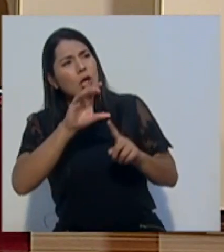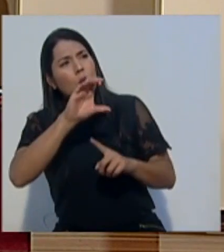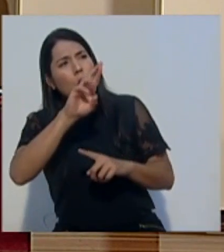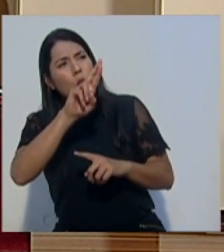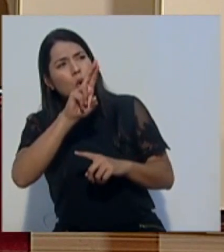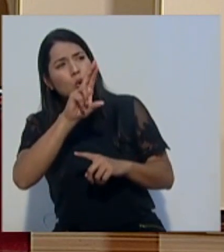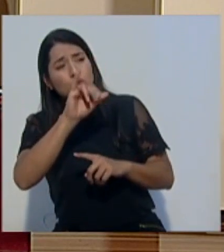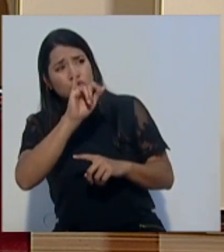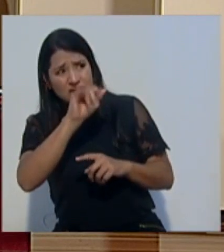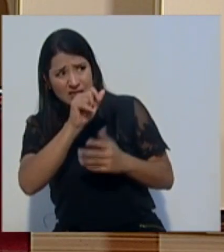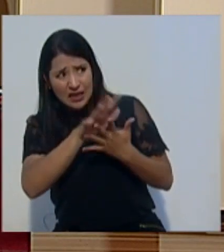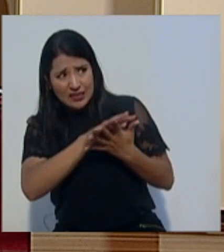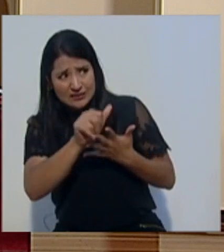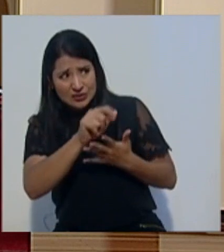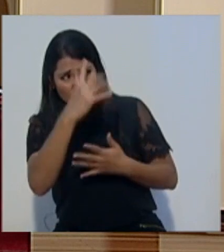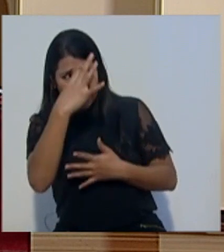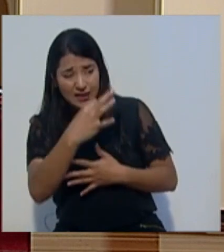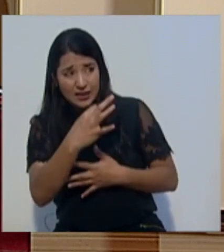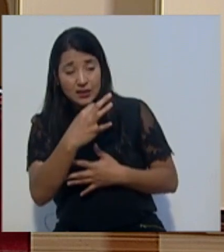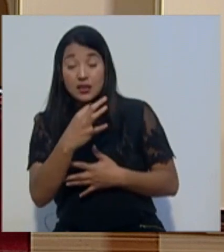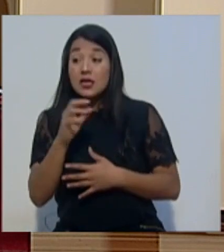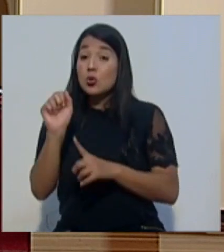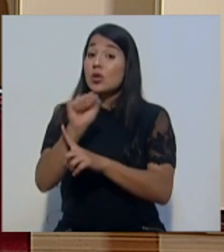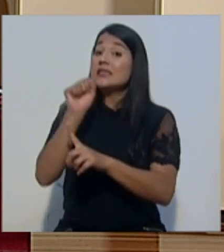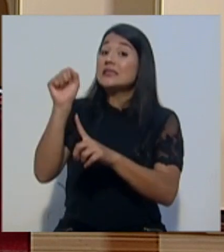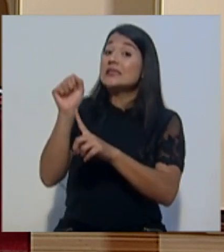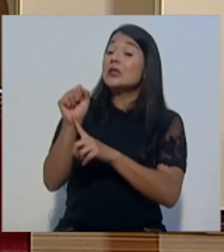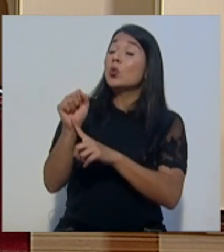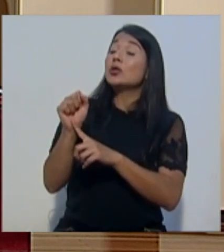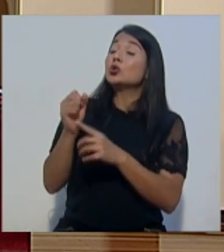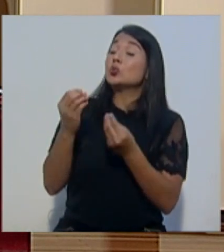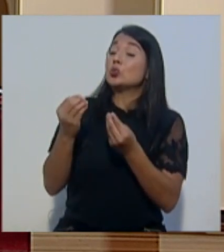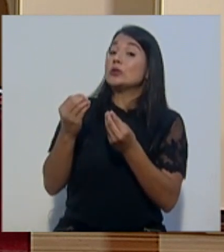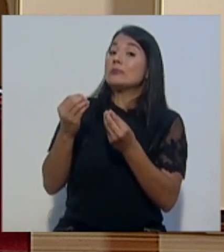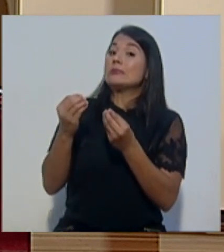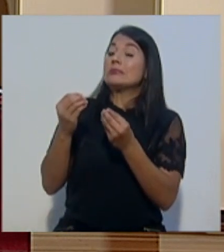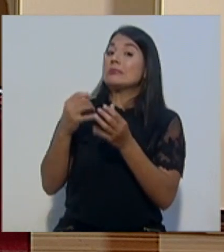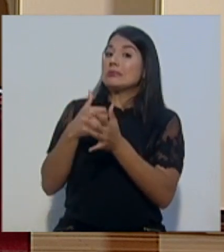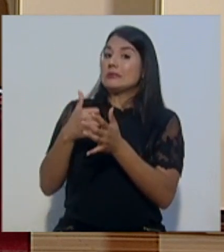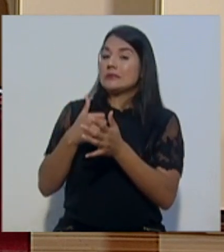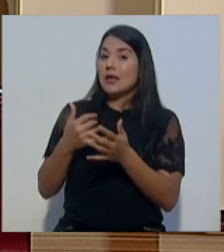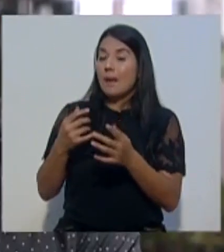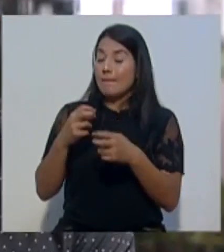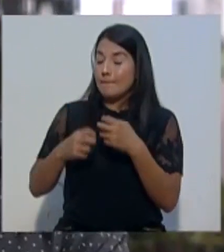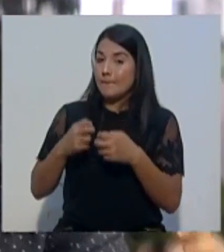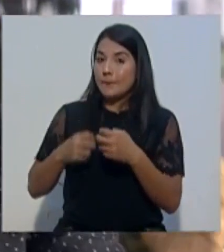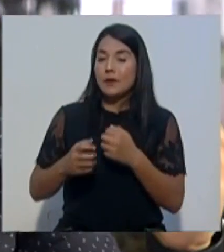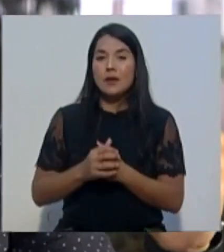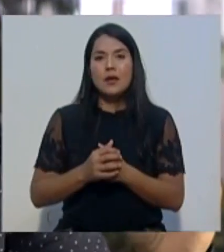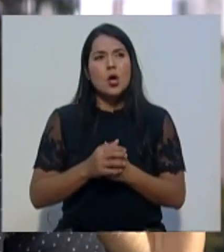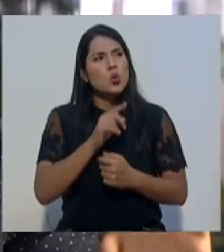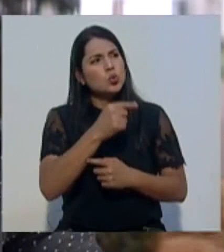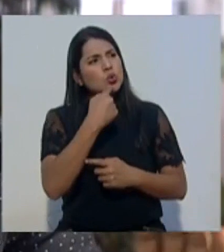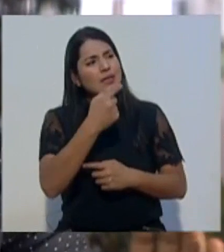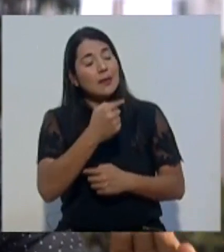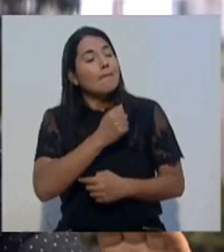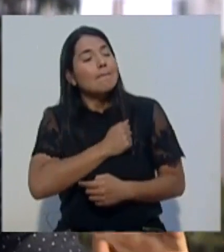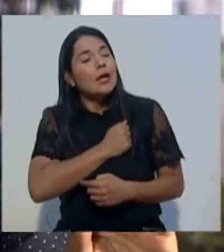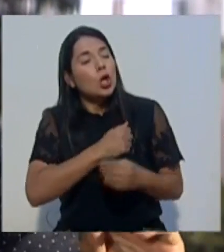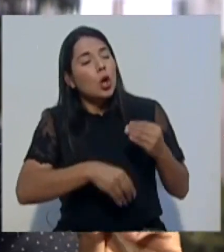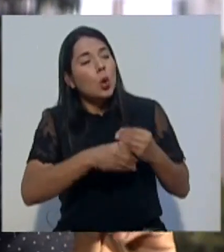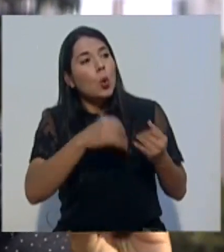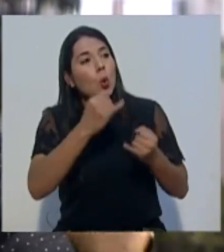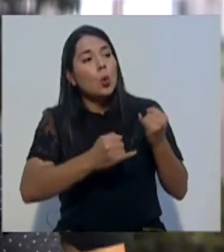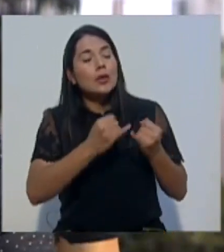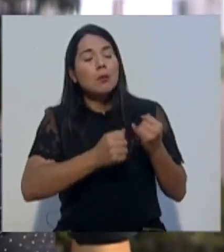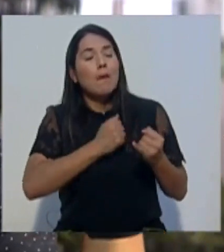presidente. Es un desastre. Es una situación profundamente problemática. Y ahora que usted dice que don Marcelo, y perdón, lo último,